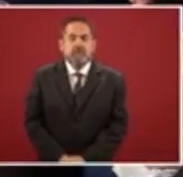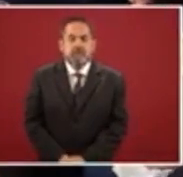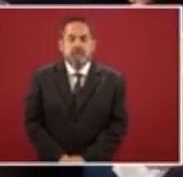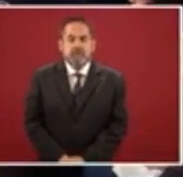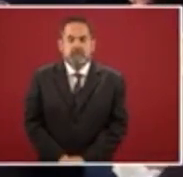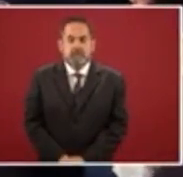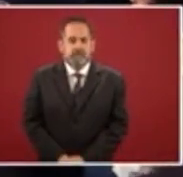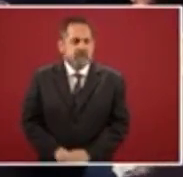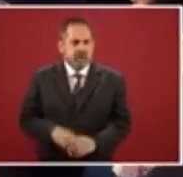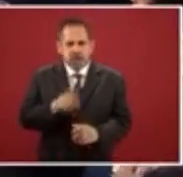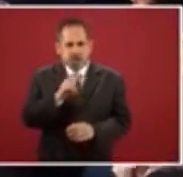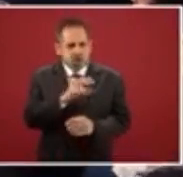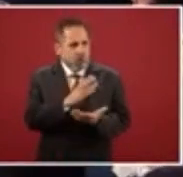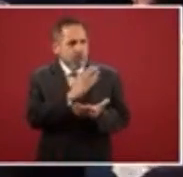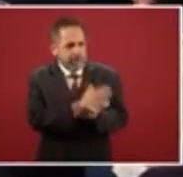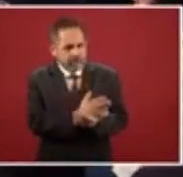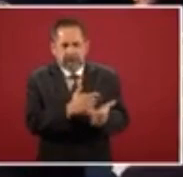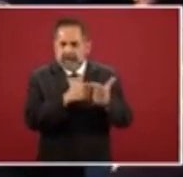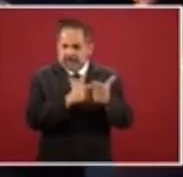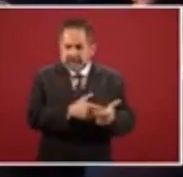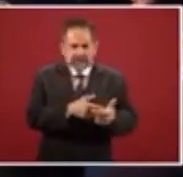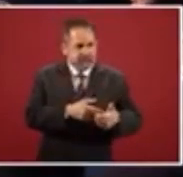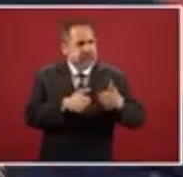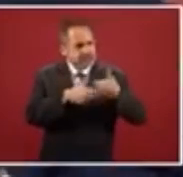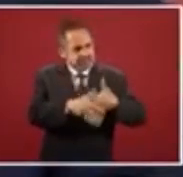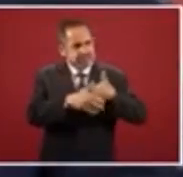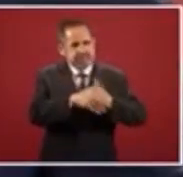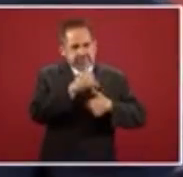Que no la paren, que se sigan manifestando.